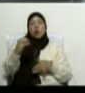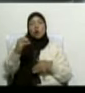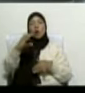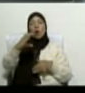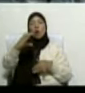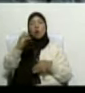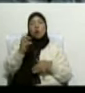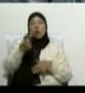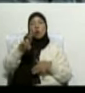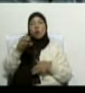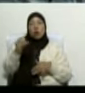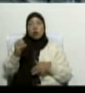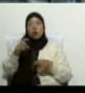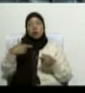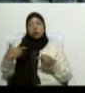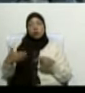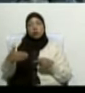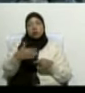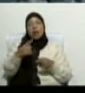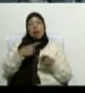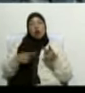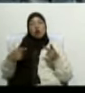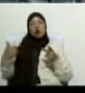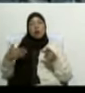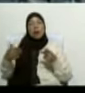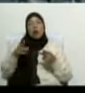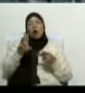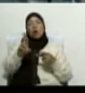lo típico, jurel,